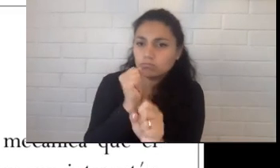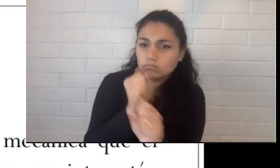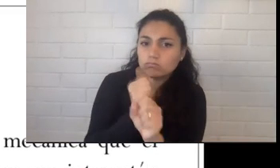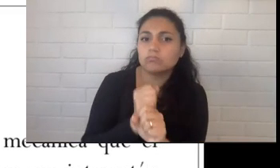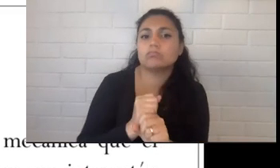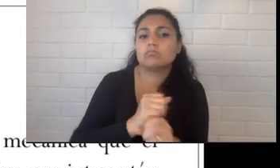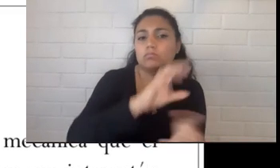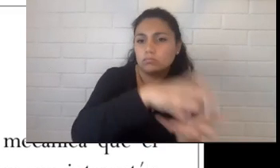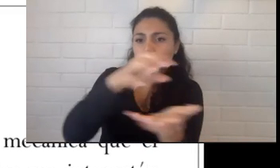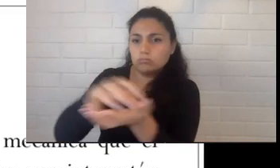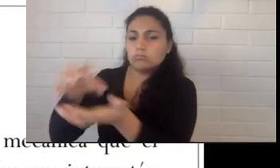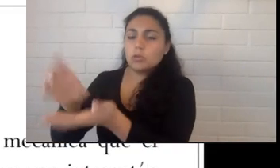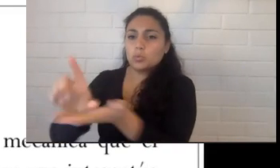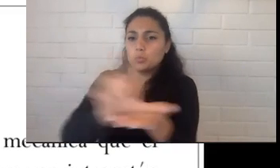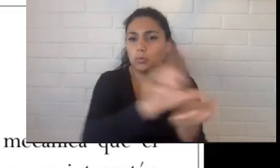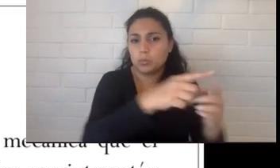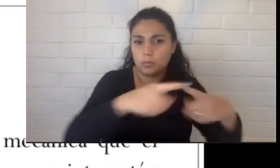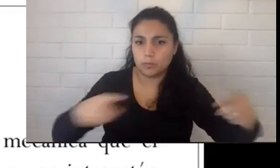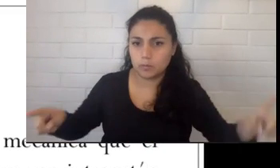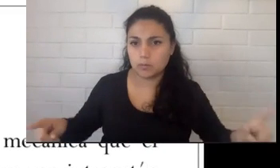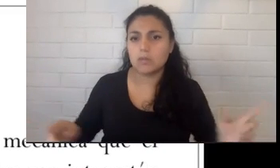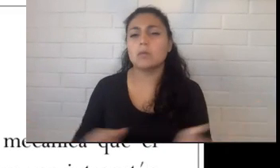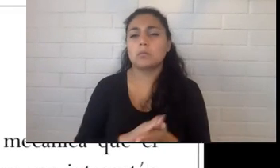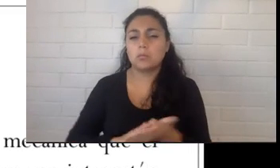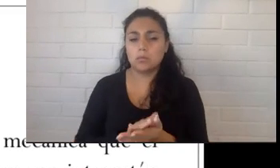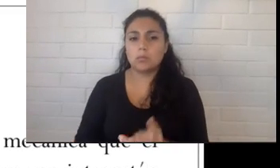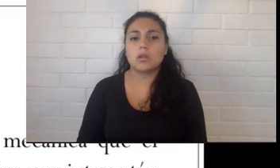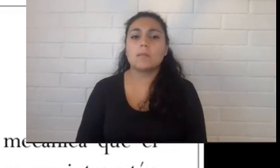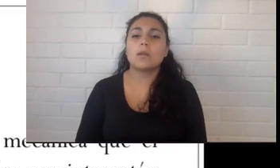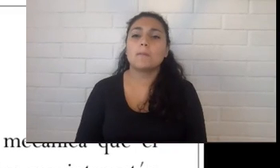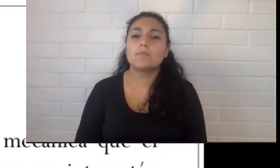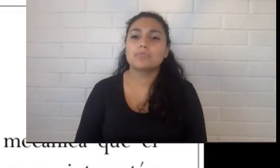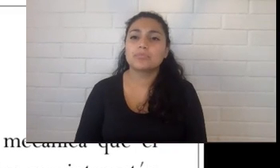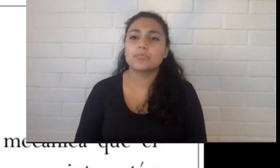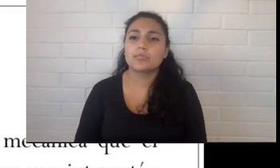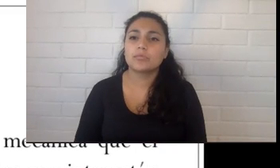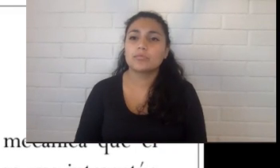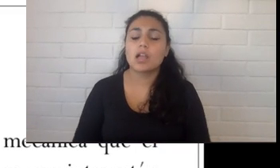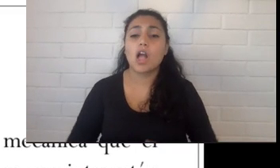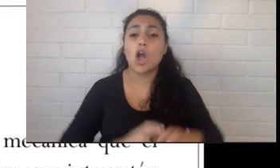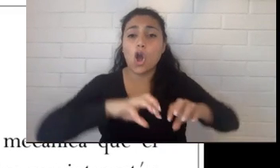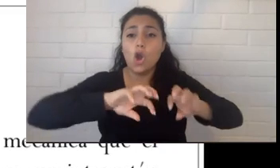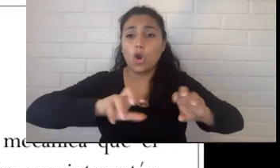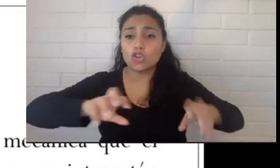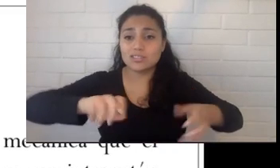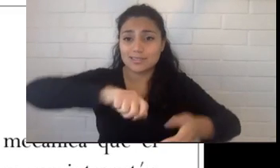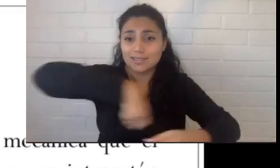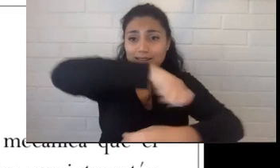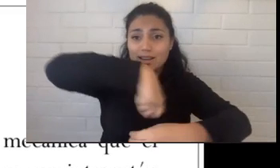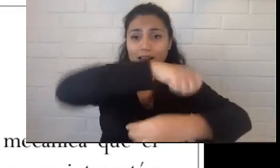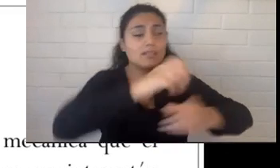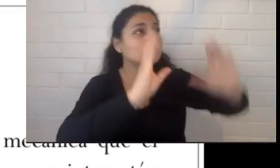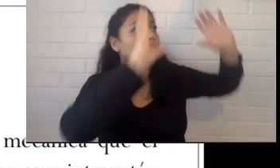será mejor lugar para poner el estante de la cocina donde va a estar el salero y el